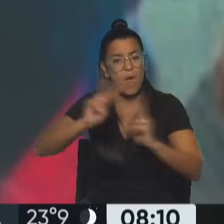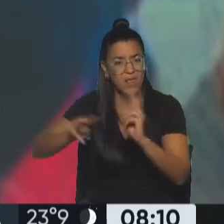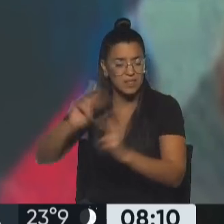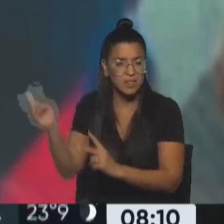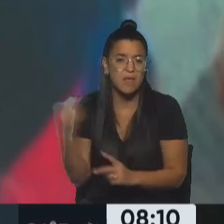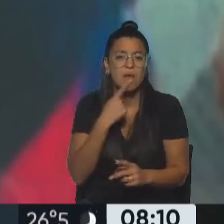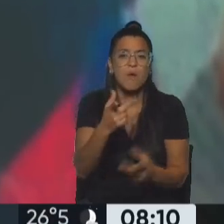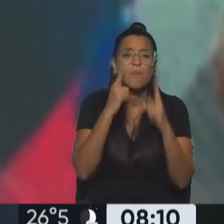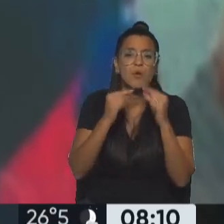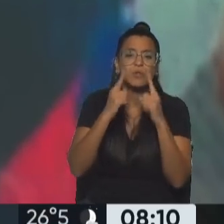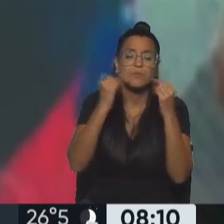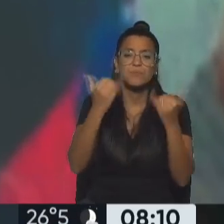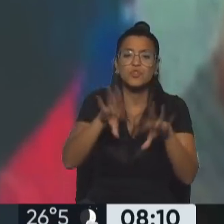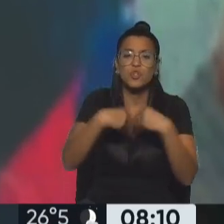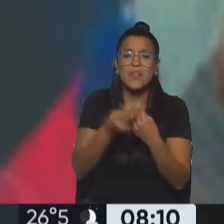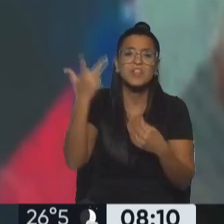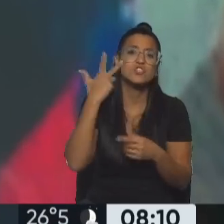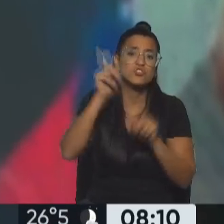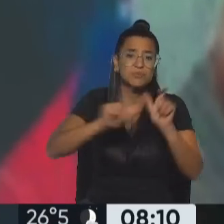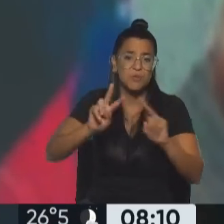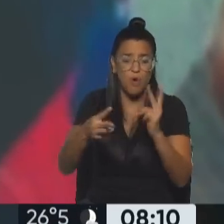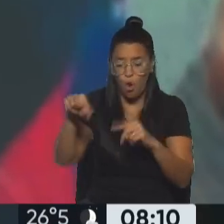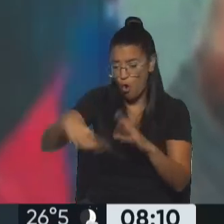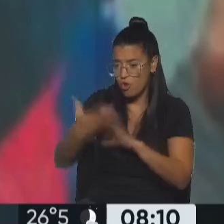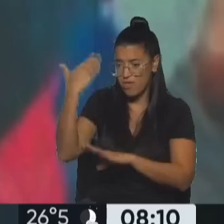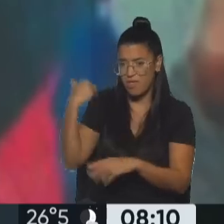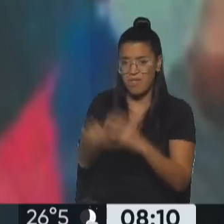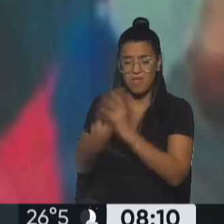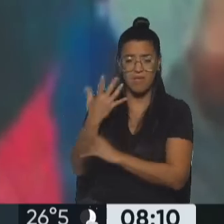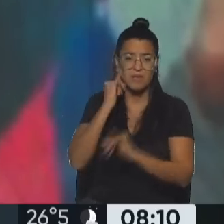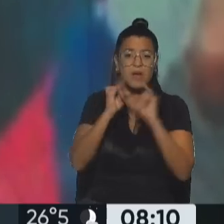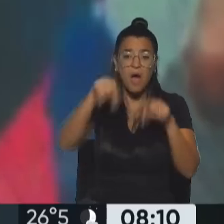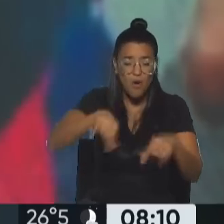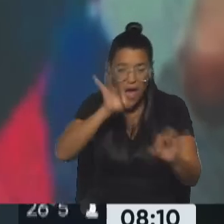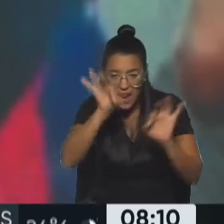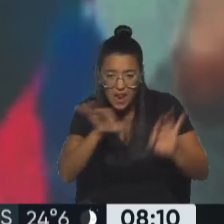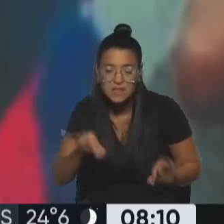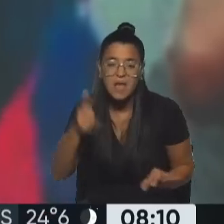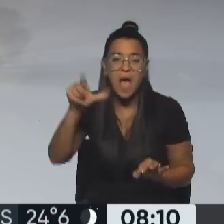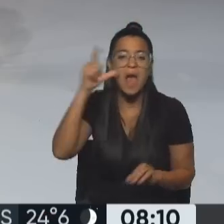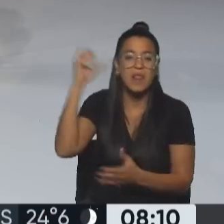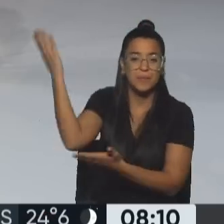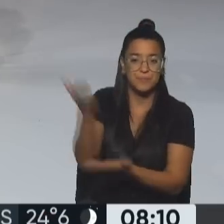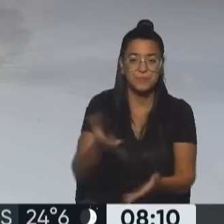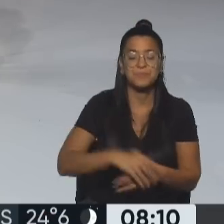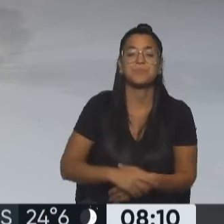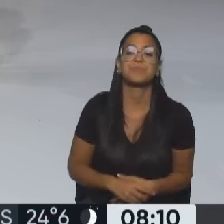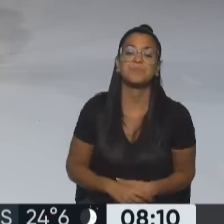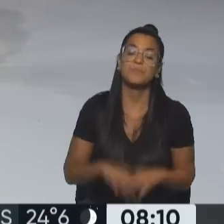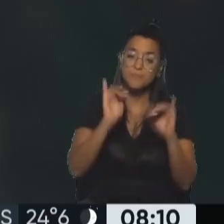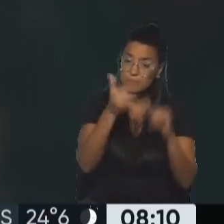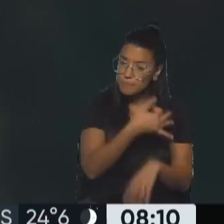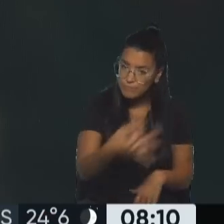tras las protestas 18 en total de eso estábamos hablando hoy a la mañana y ahora todo el análisis con Alejandra loca ovales Así es